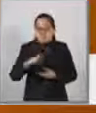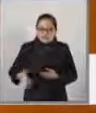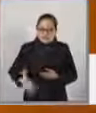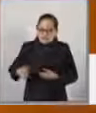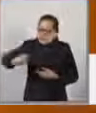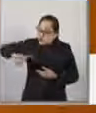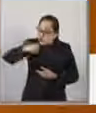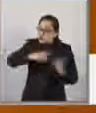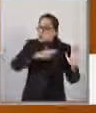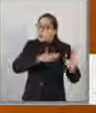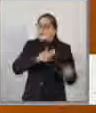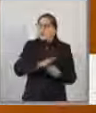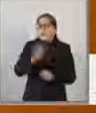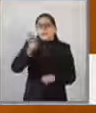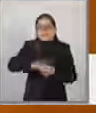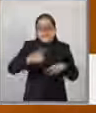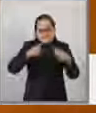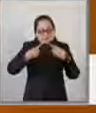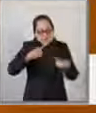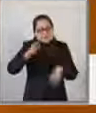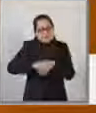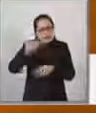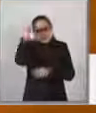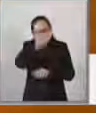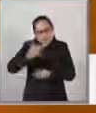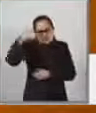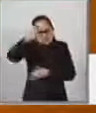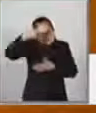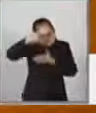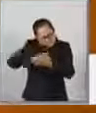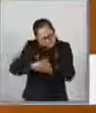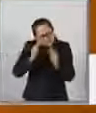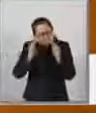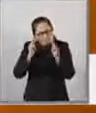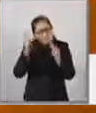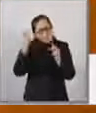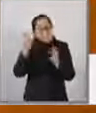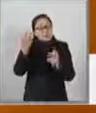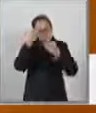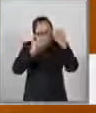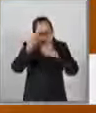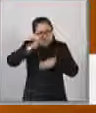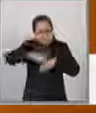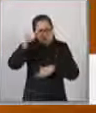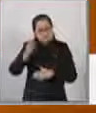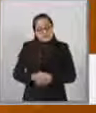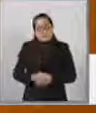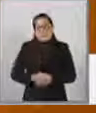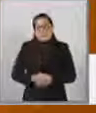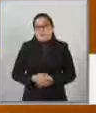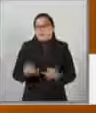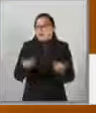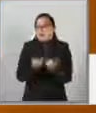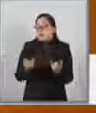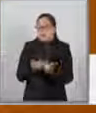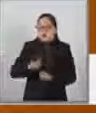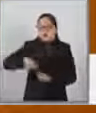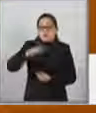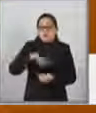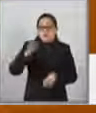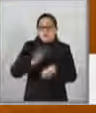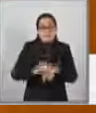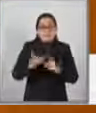existirá un mayor diálogo, existirá una mayor revisión y que queremos también que se dé bajo los más altos